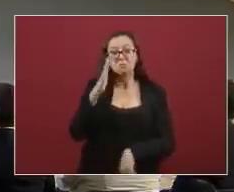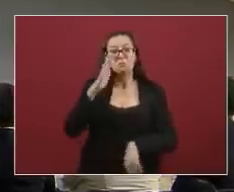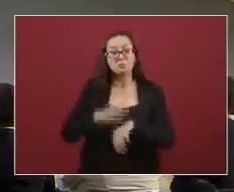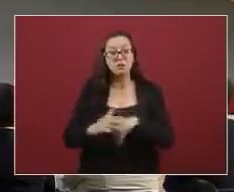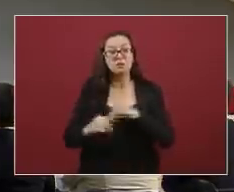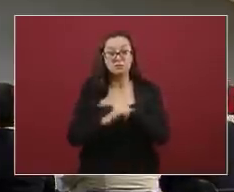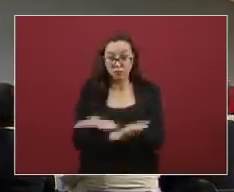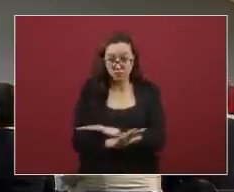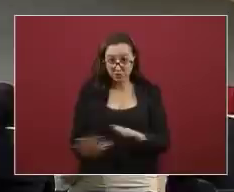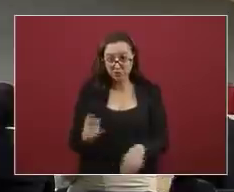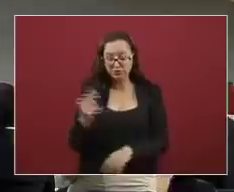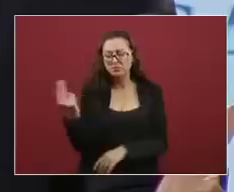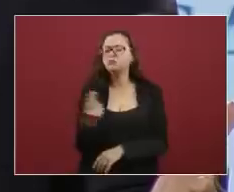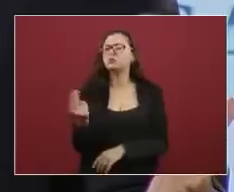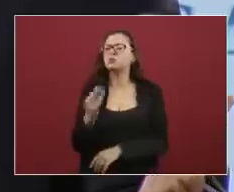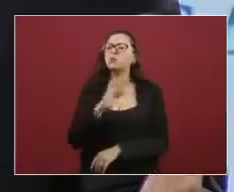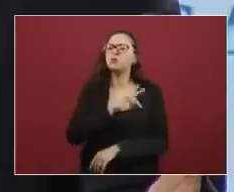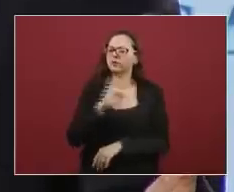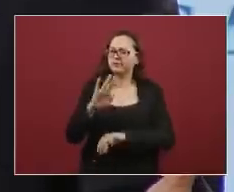diálogo,